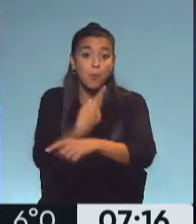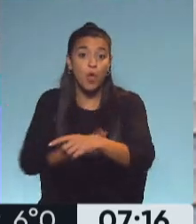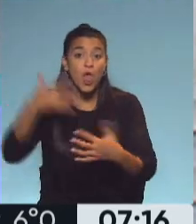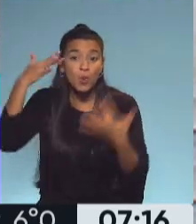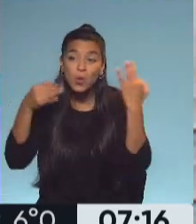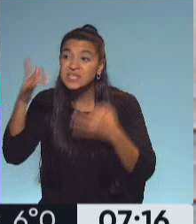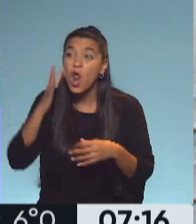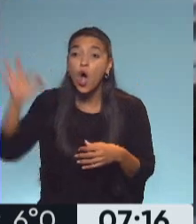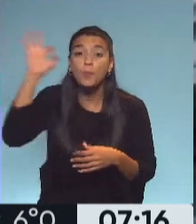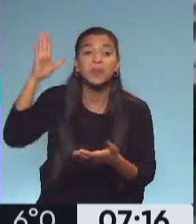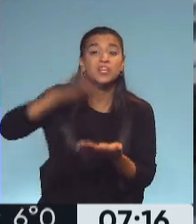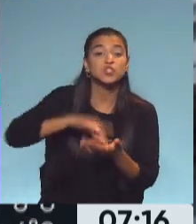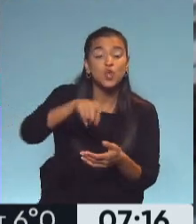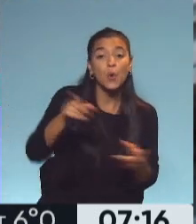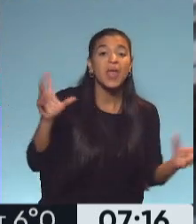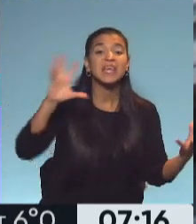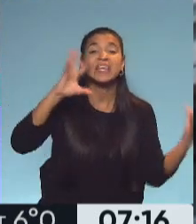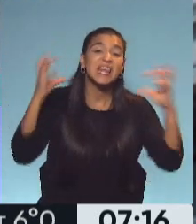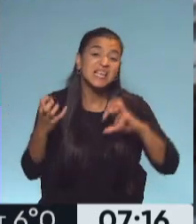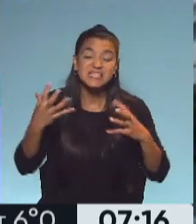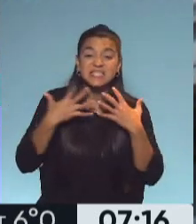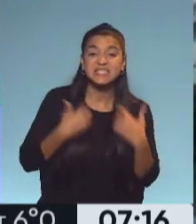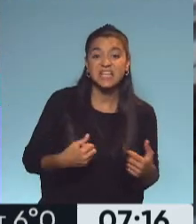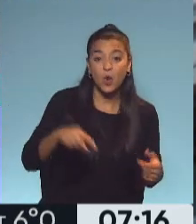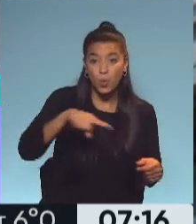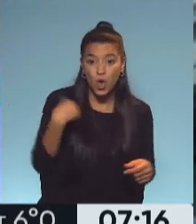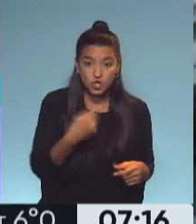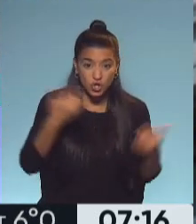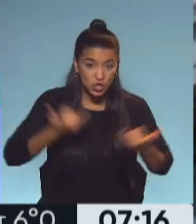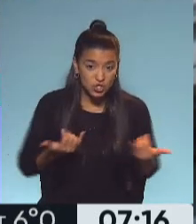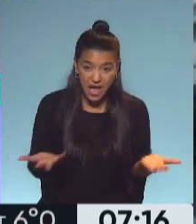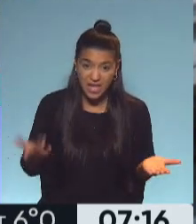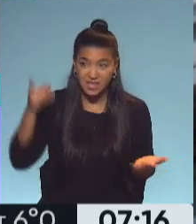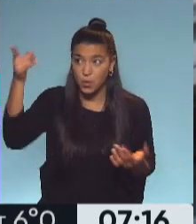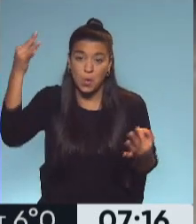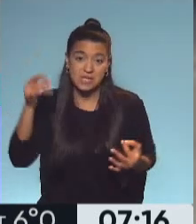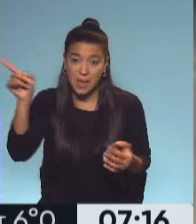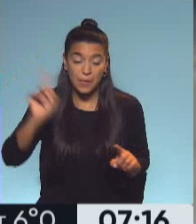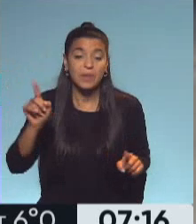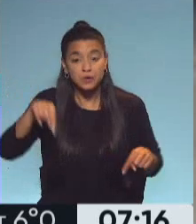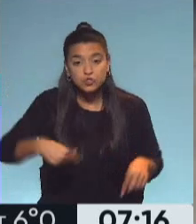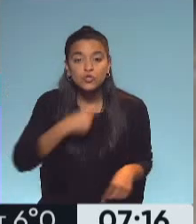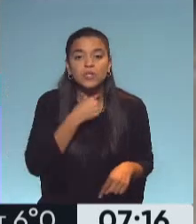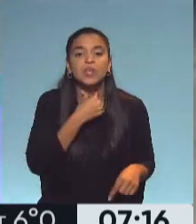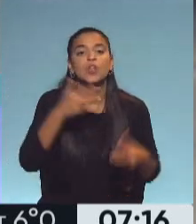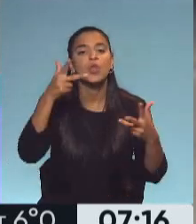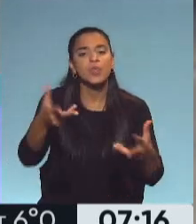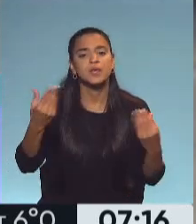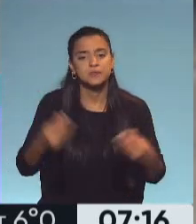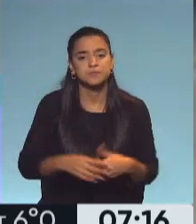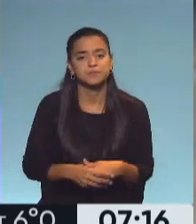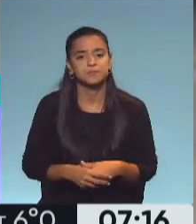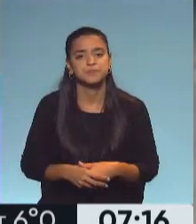opine sobre la crisis sanitaria tan profunda que estamos viviendo. Lo que sí quiero decir enfáticamente es